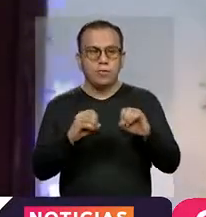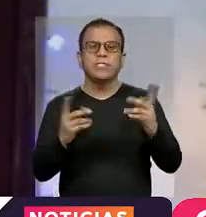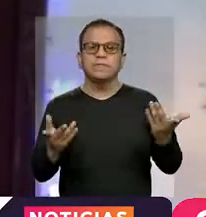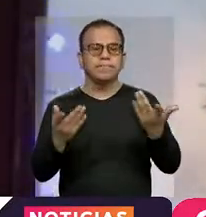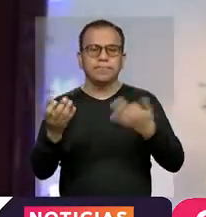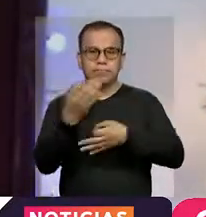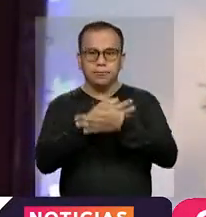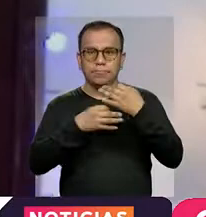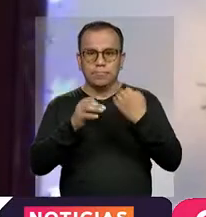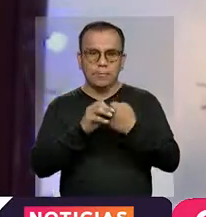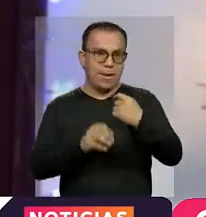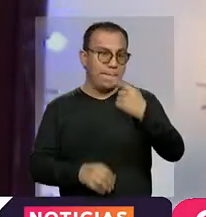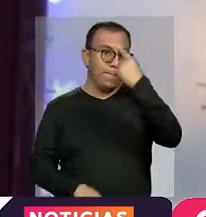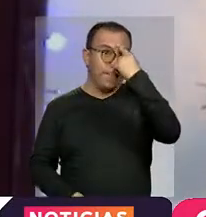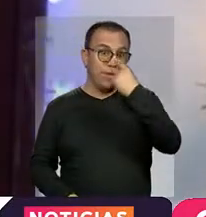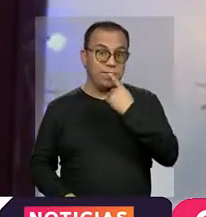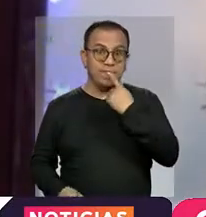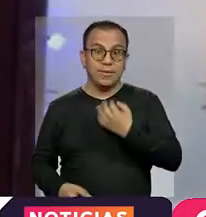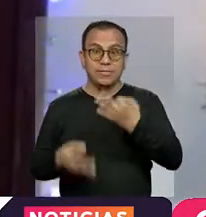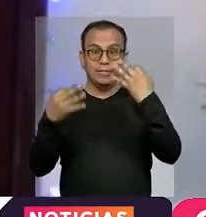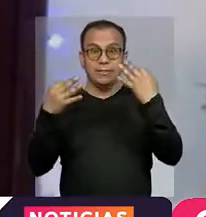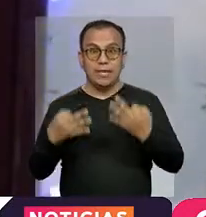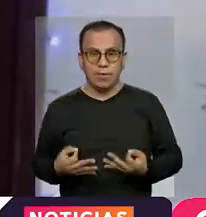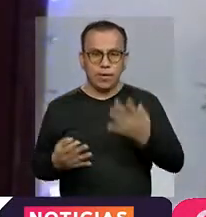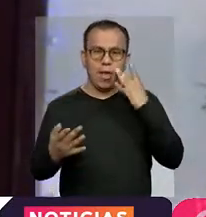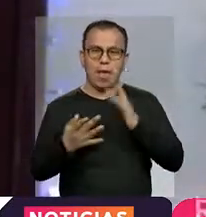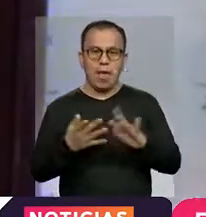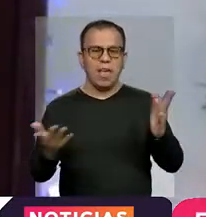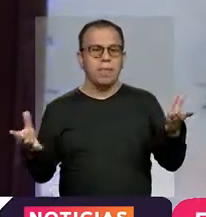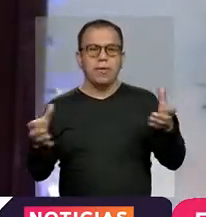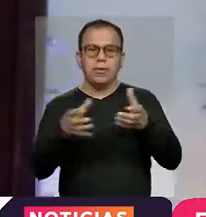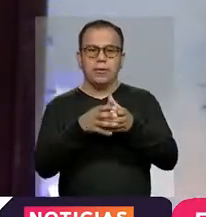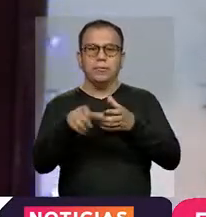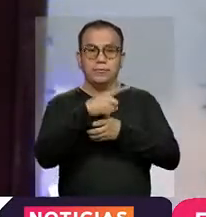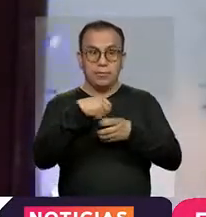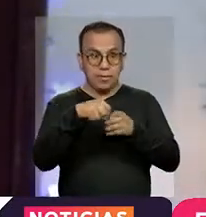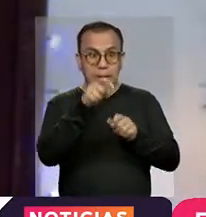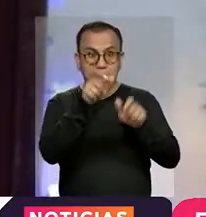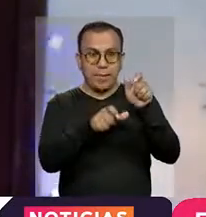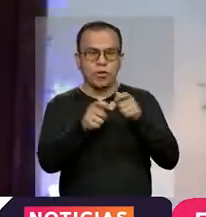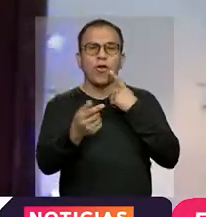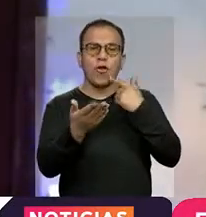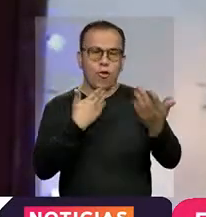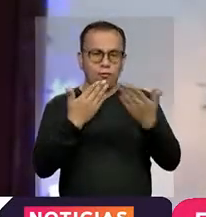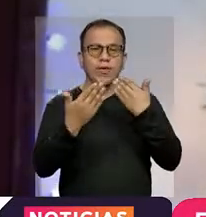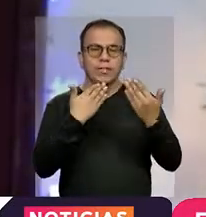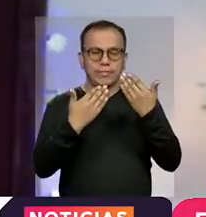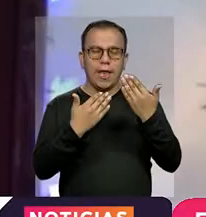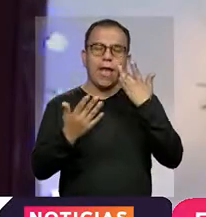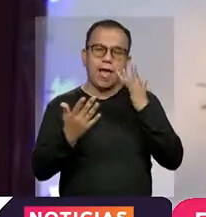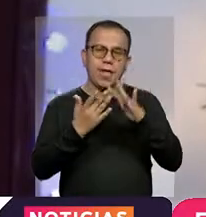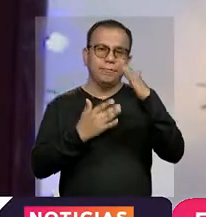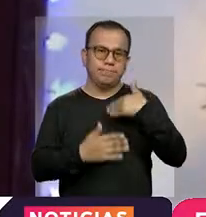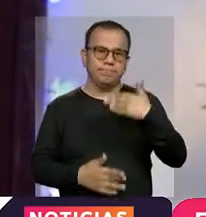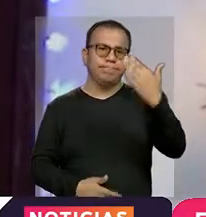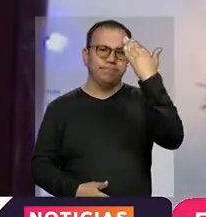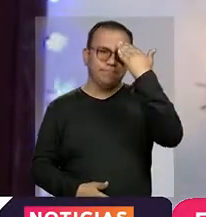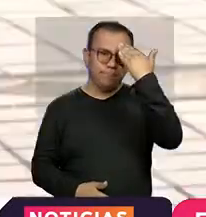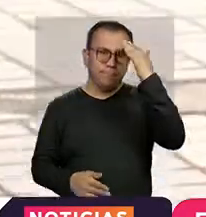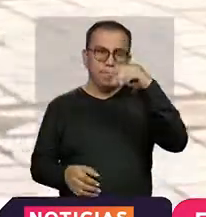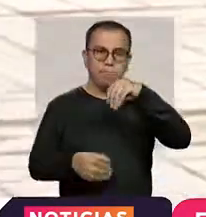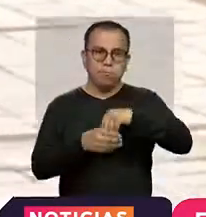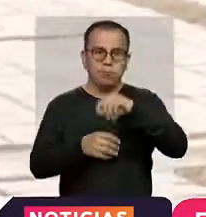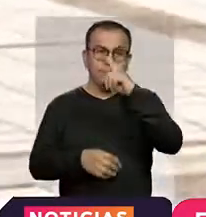configure el perfil de seguridad del mismo para que solo personas de su confianza puedan acceder al